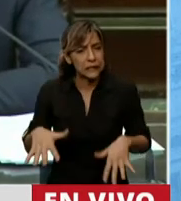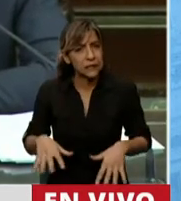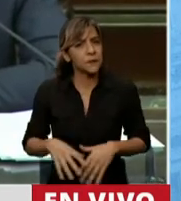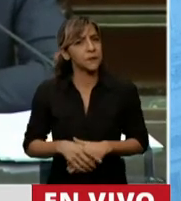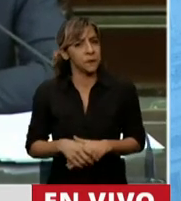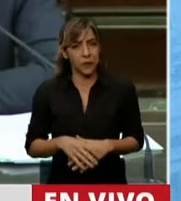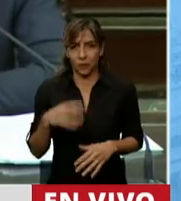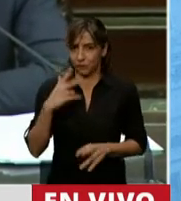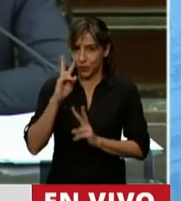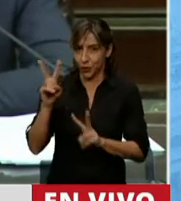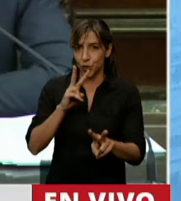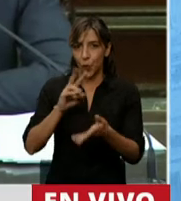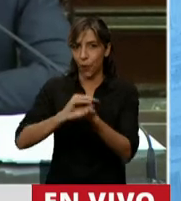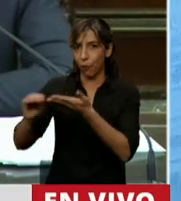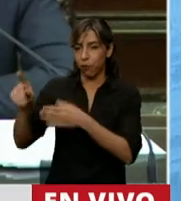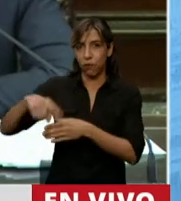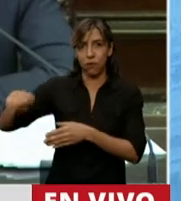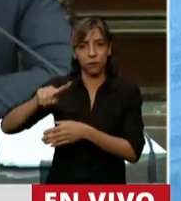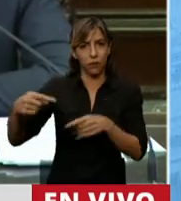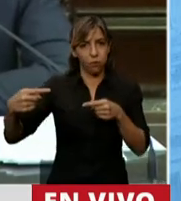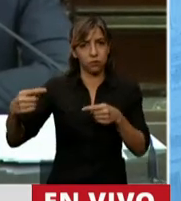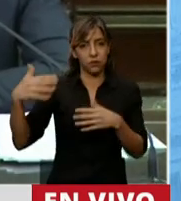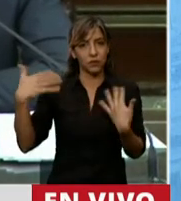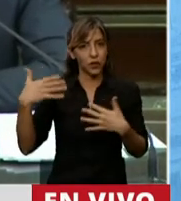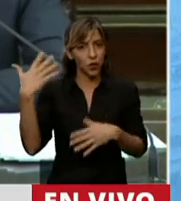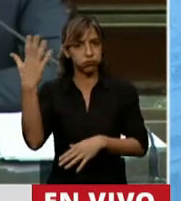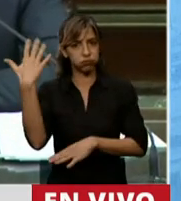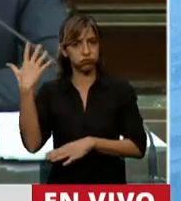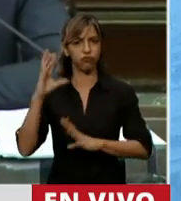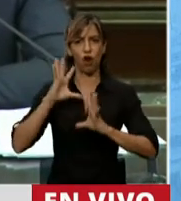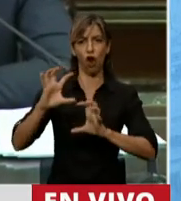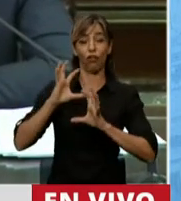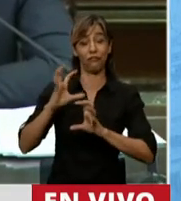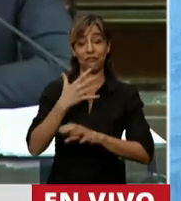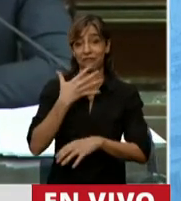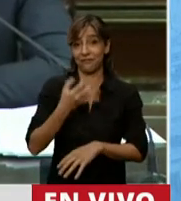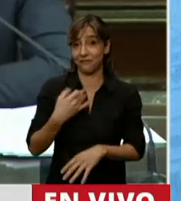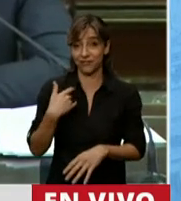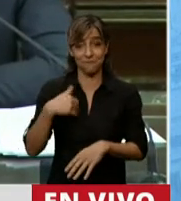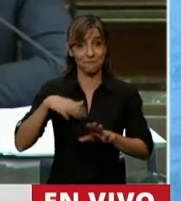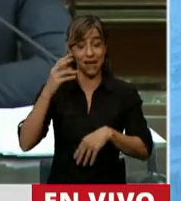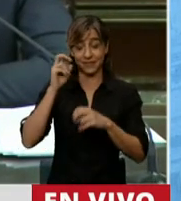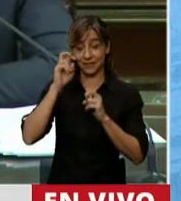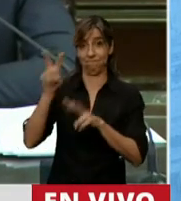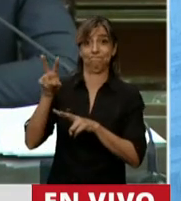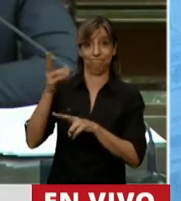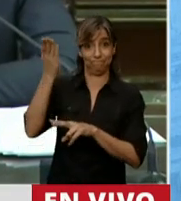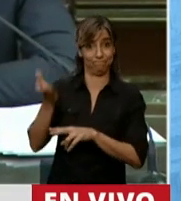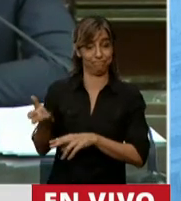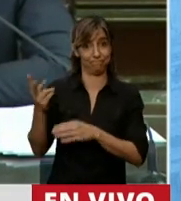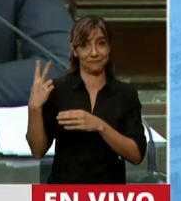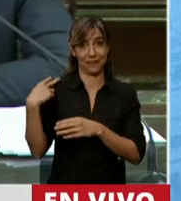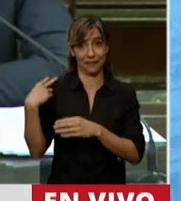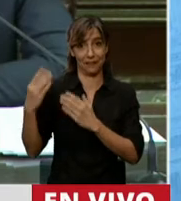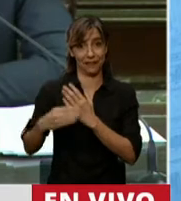la bancada. Y yo le admiré su paciencia, sinceramente, admiré su paciencia y su templanza, porque